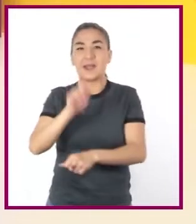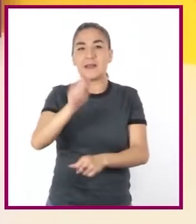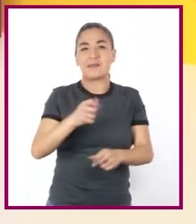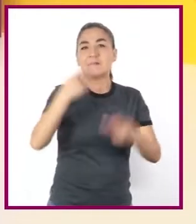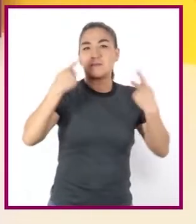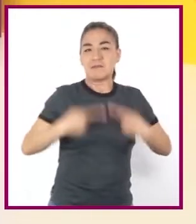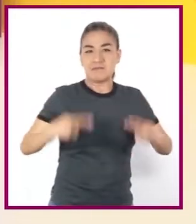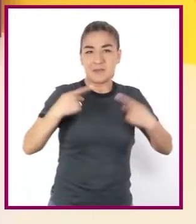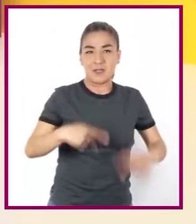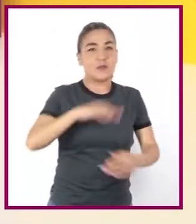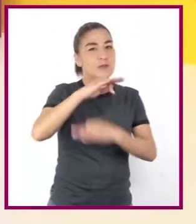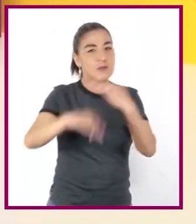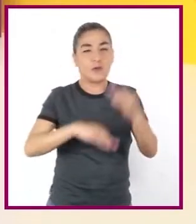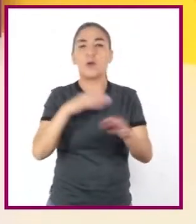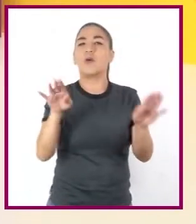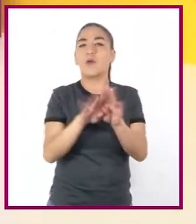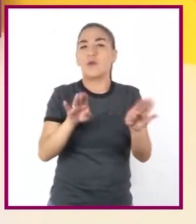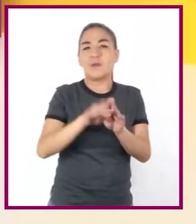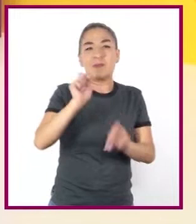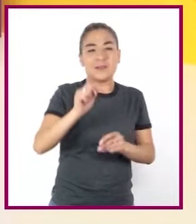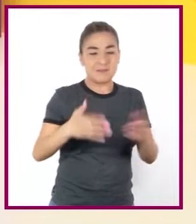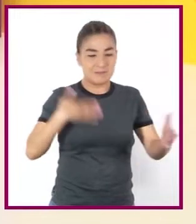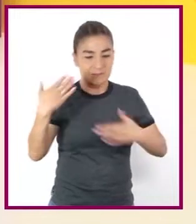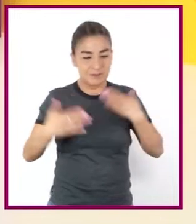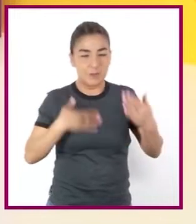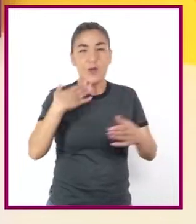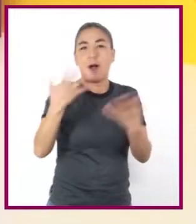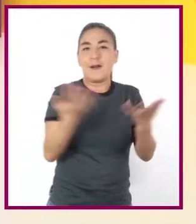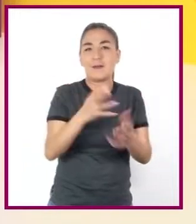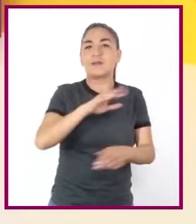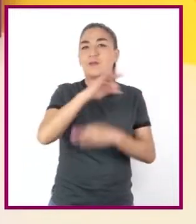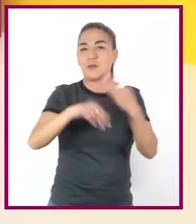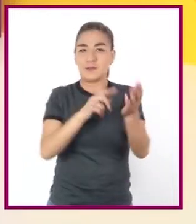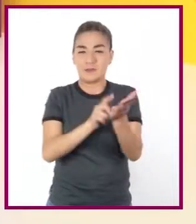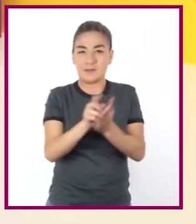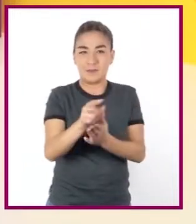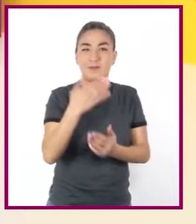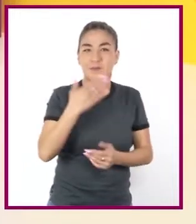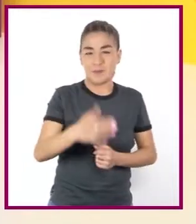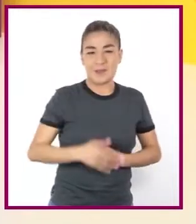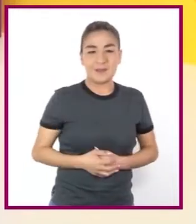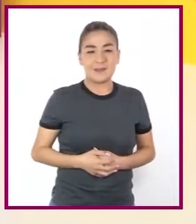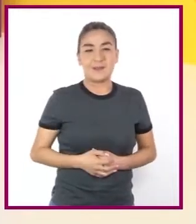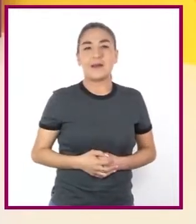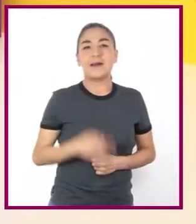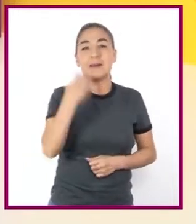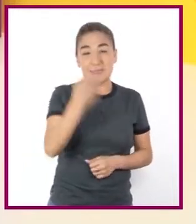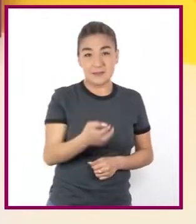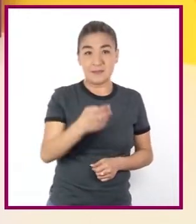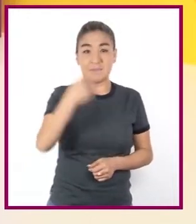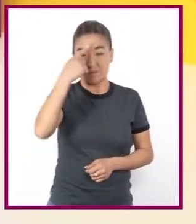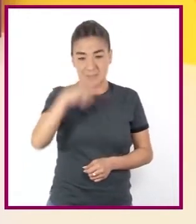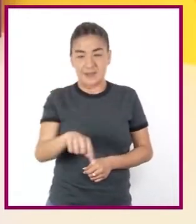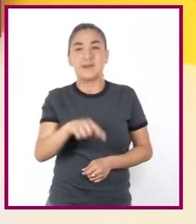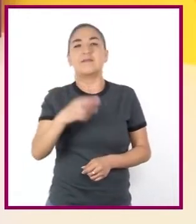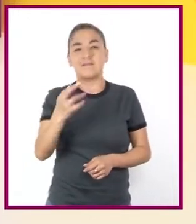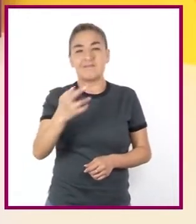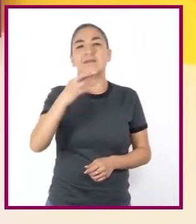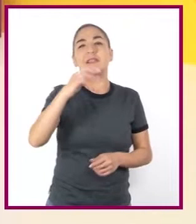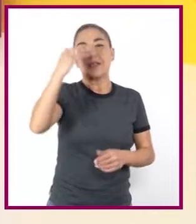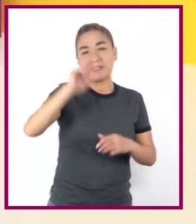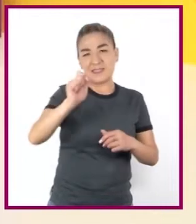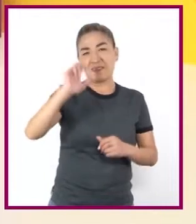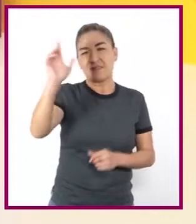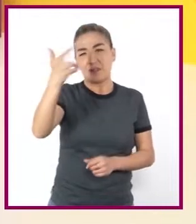la posibilidad de gozar todos nuestros derechos. Para ello, es importante recordar cómo se define